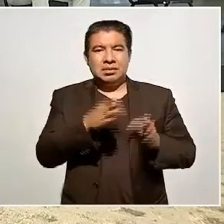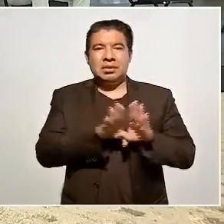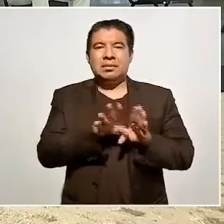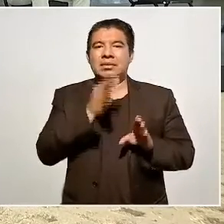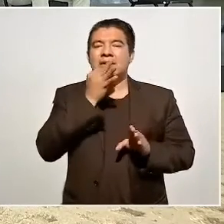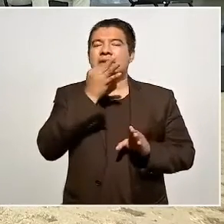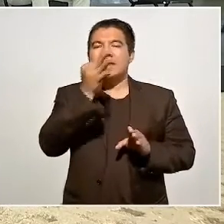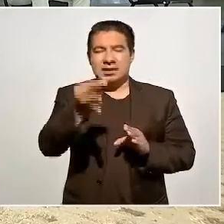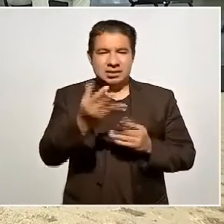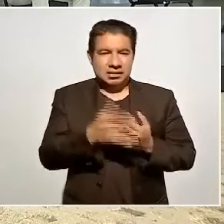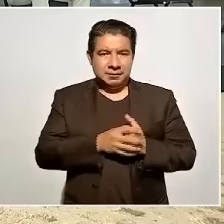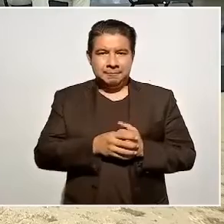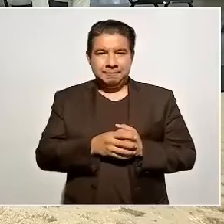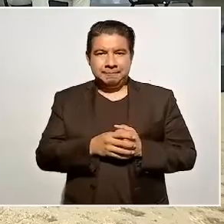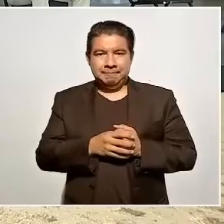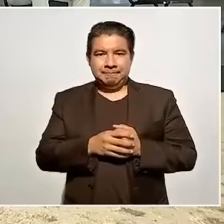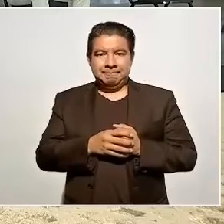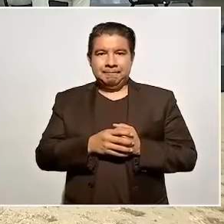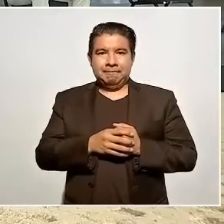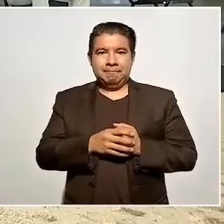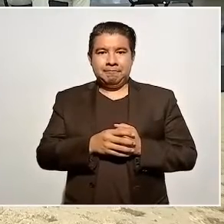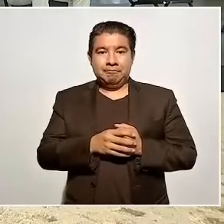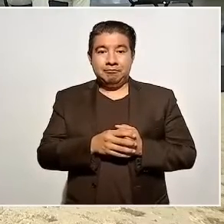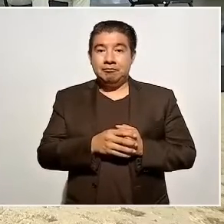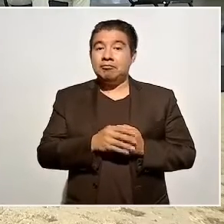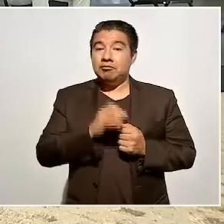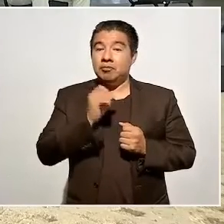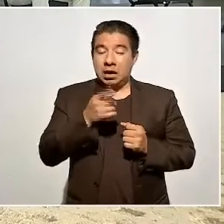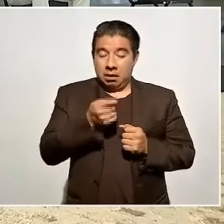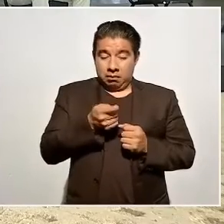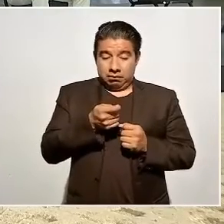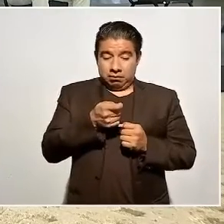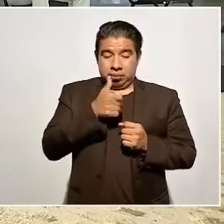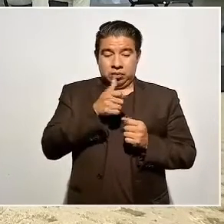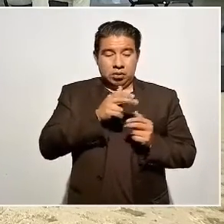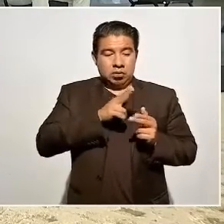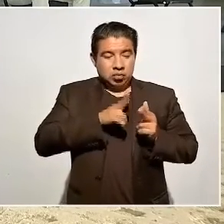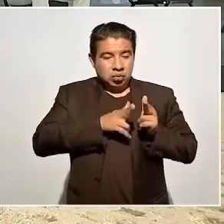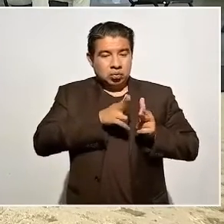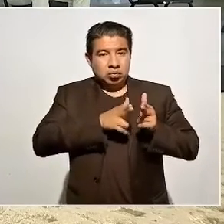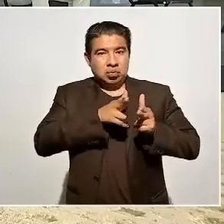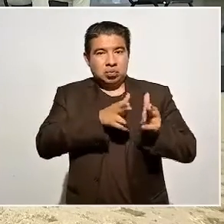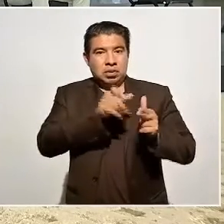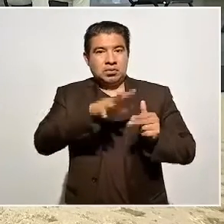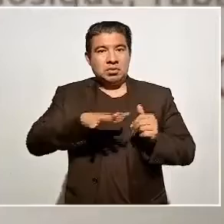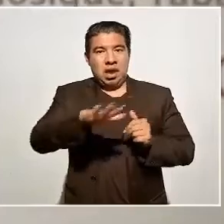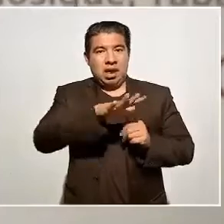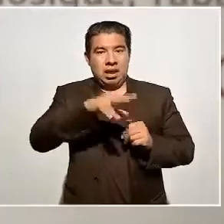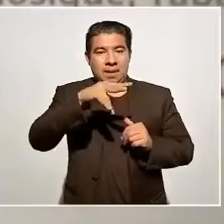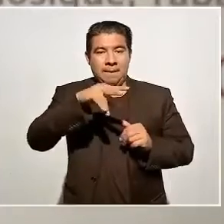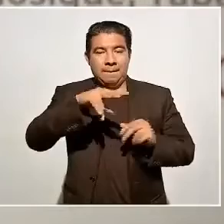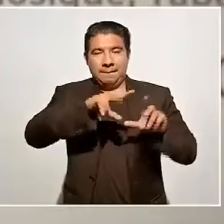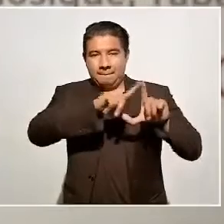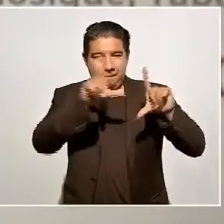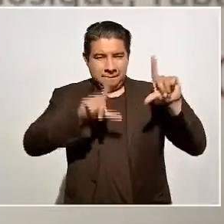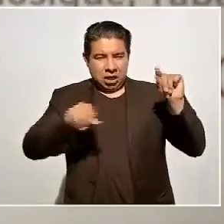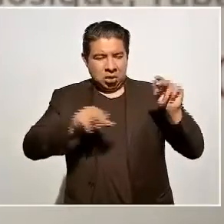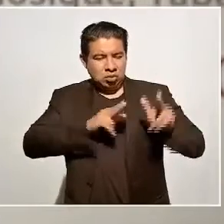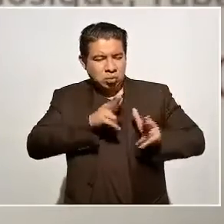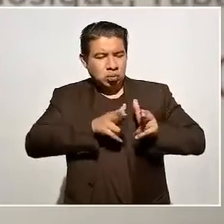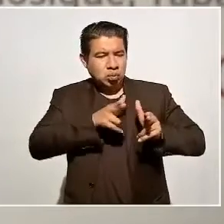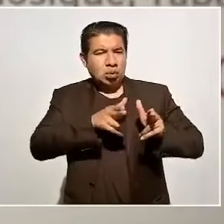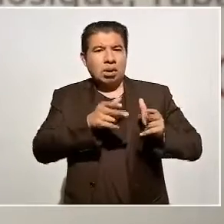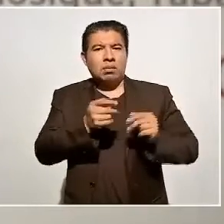señala que el primer ferrocarril que hubo en México lo